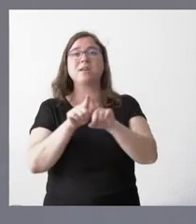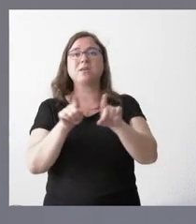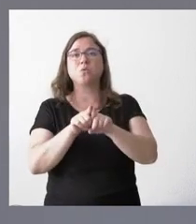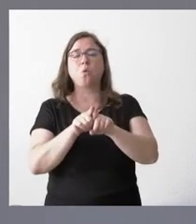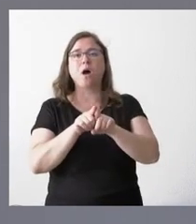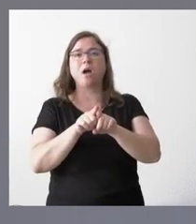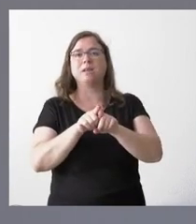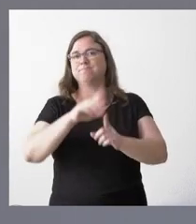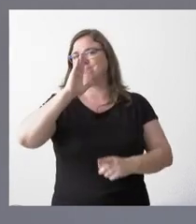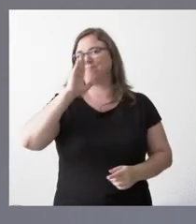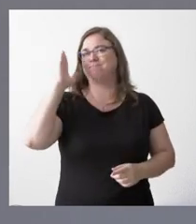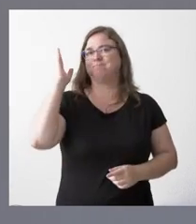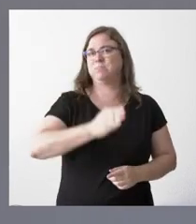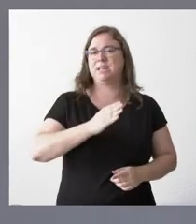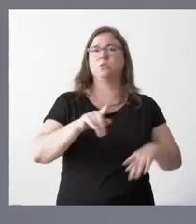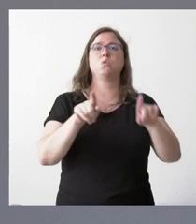directa hacia el mundo